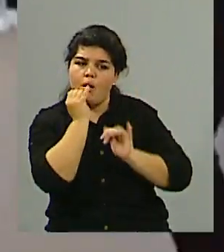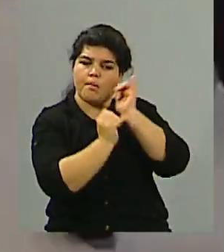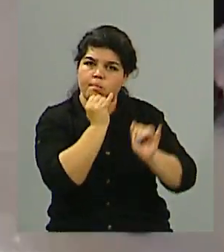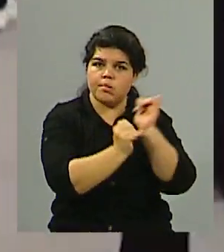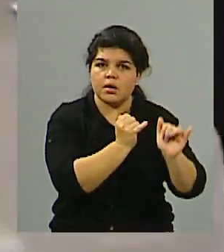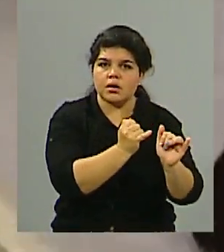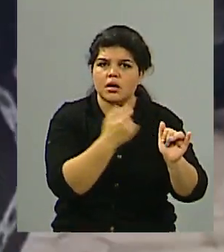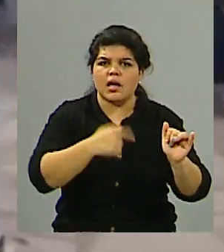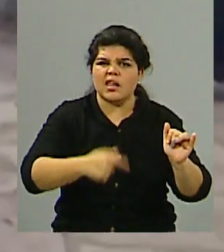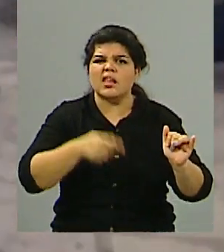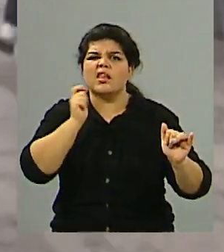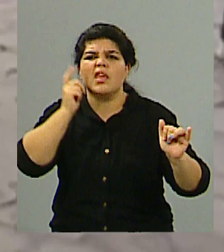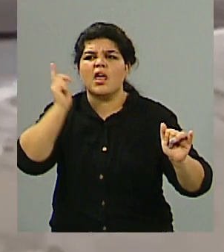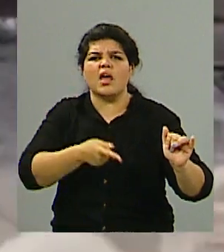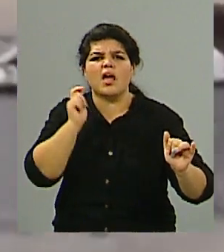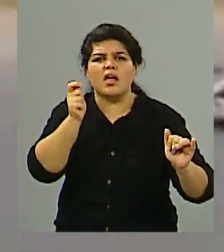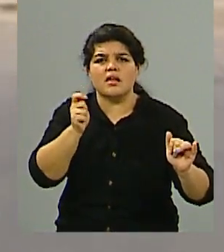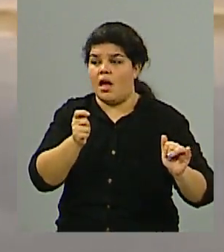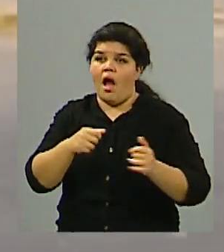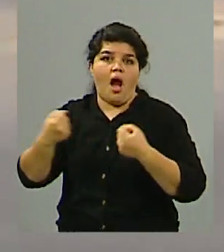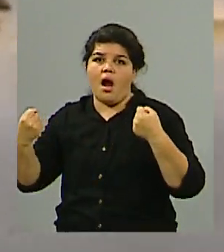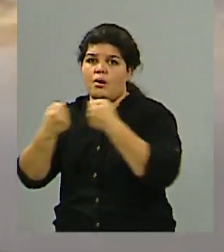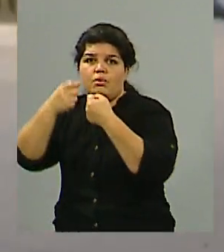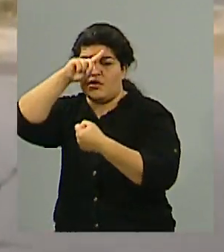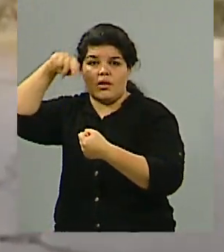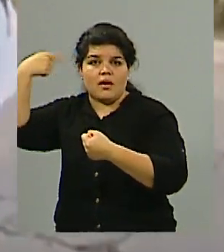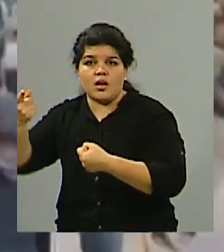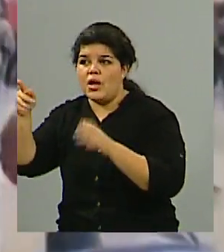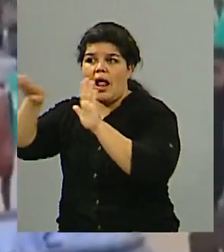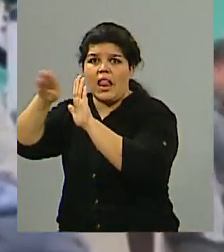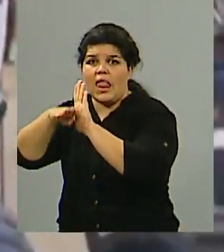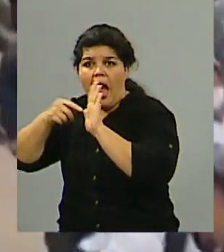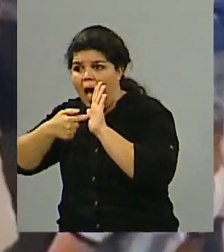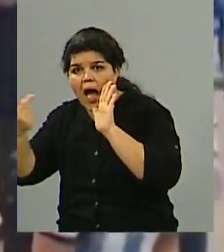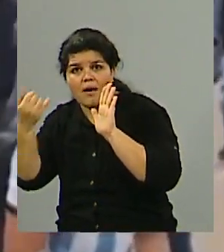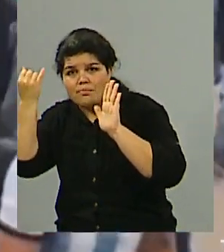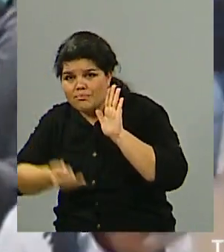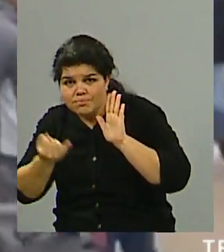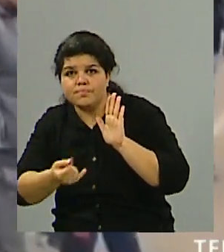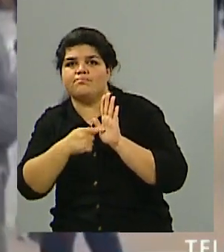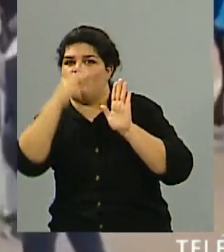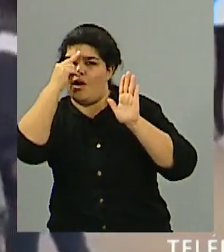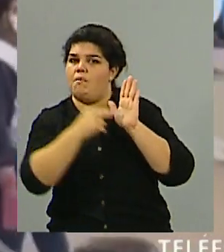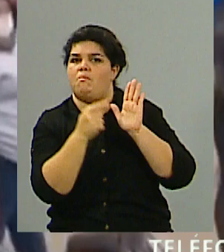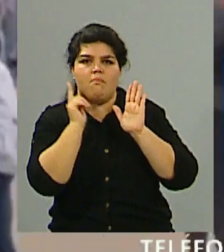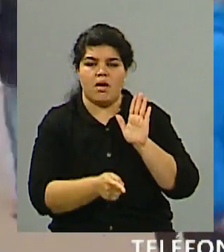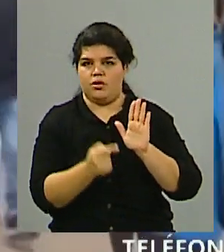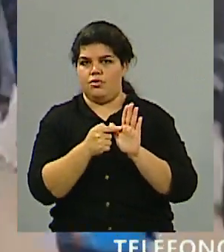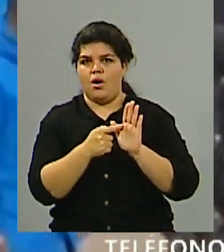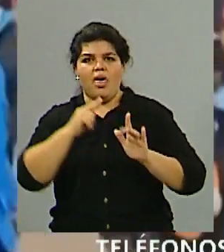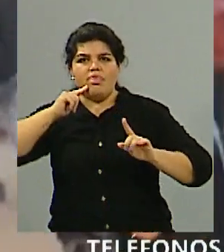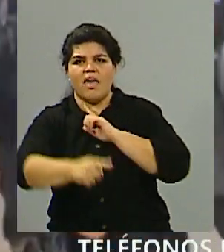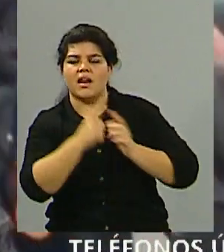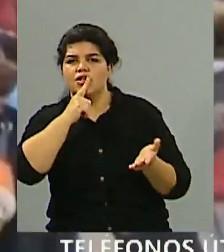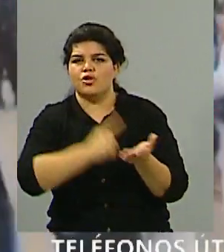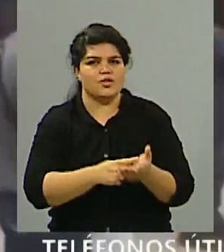cumplirse, se tiene que dar de manera anticipada que se desarrolle el proyecto o que se lleve a cabo esta modificación que se pueda dar de afectaciones